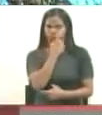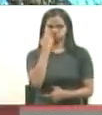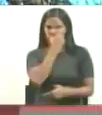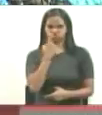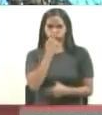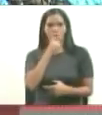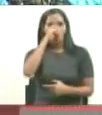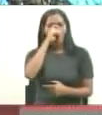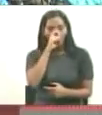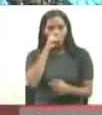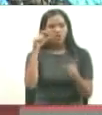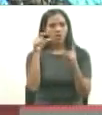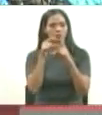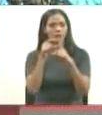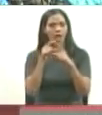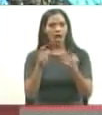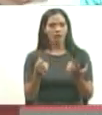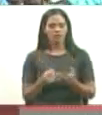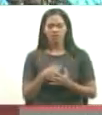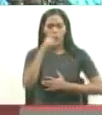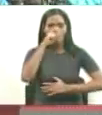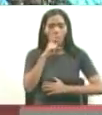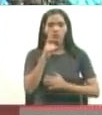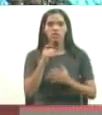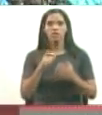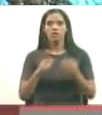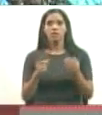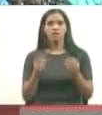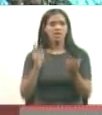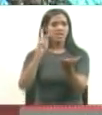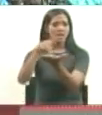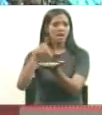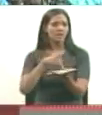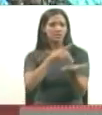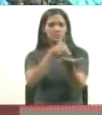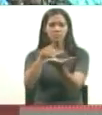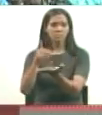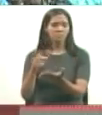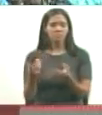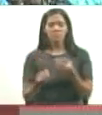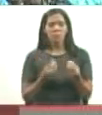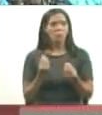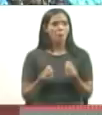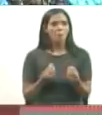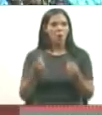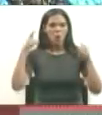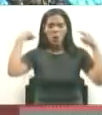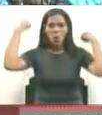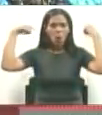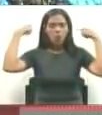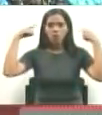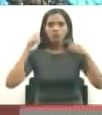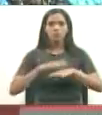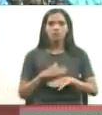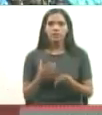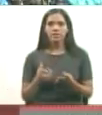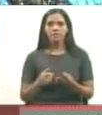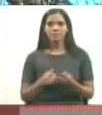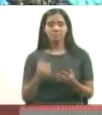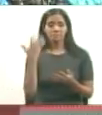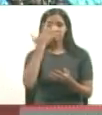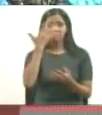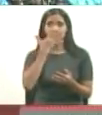odian esas palabras, odian y andan por ahí como locos porque pareciera